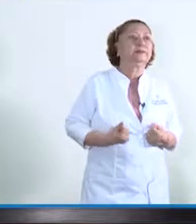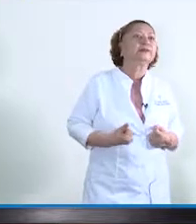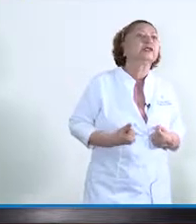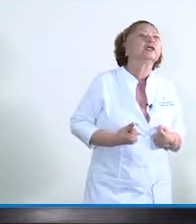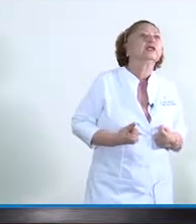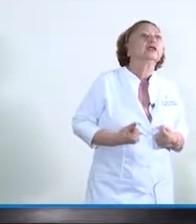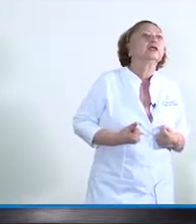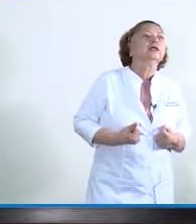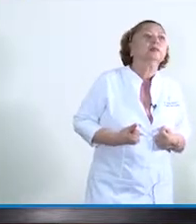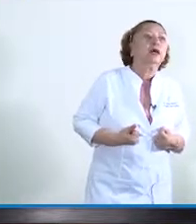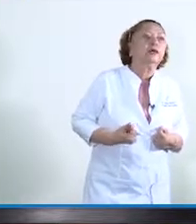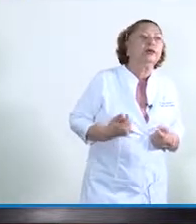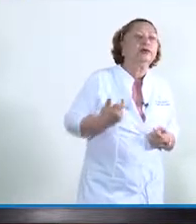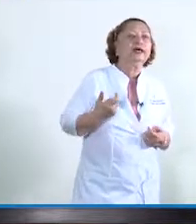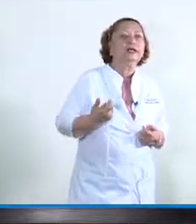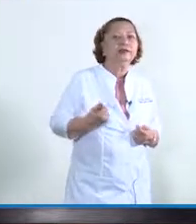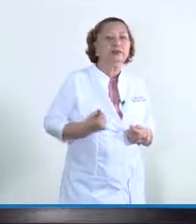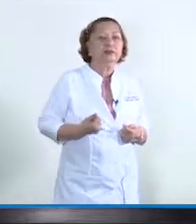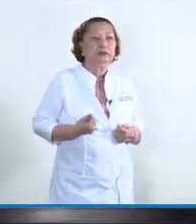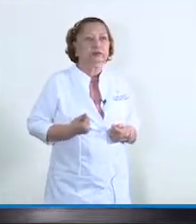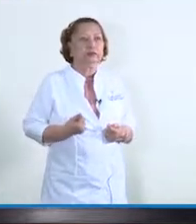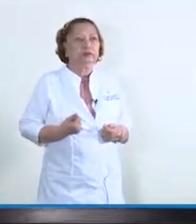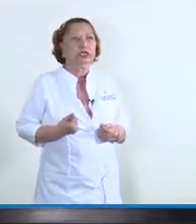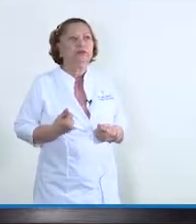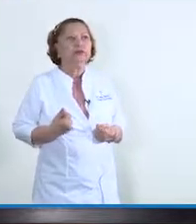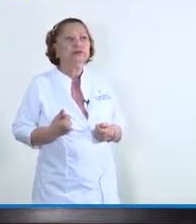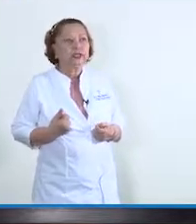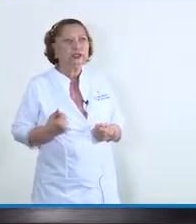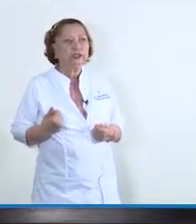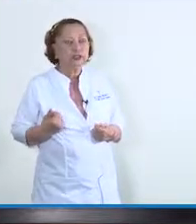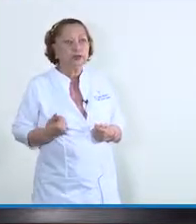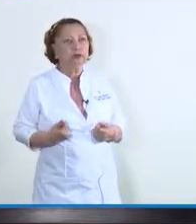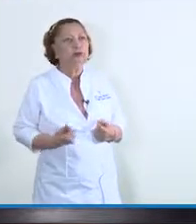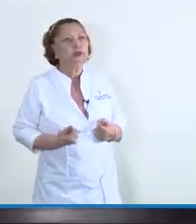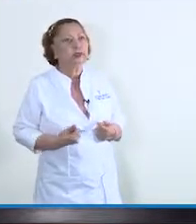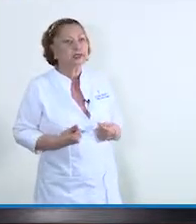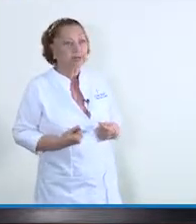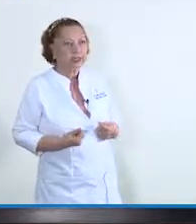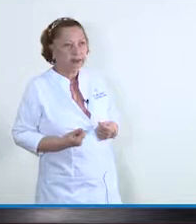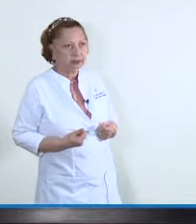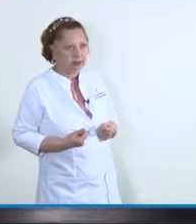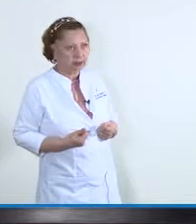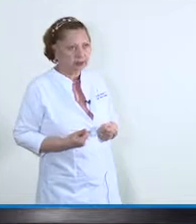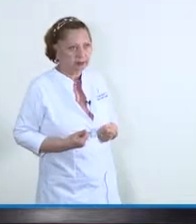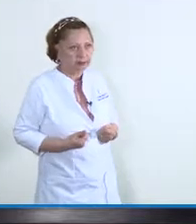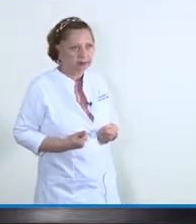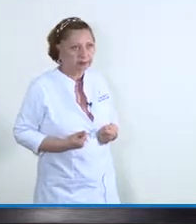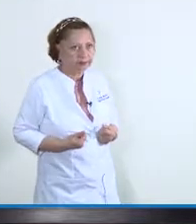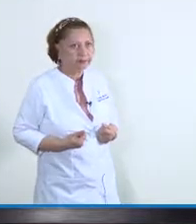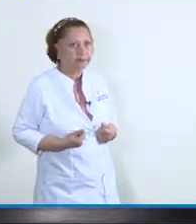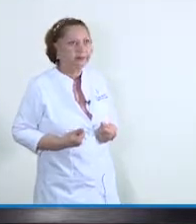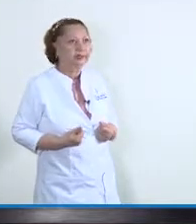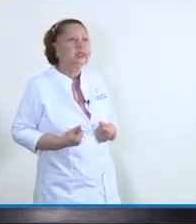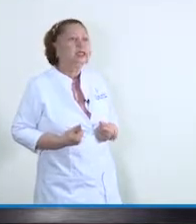Okay. Ahora hablaremos de los efectos psicológicos en las víctimas.